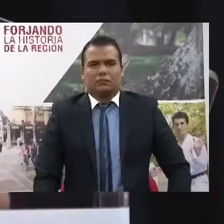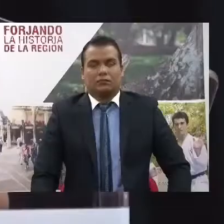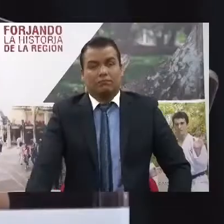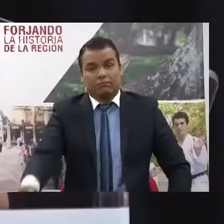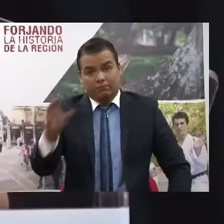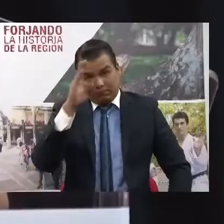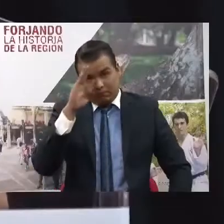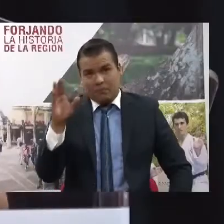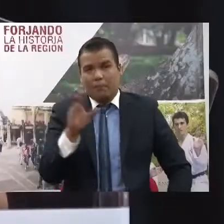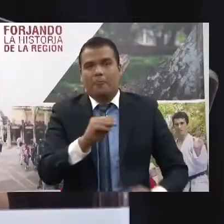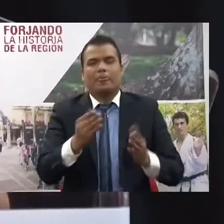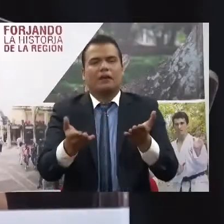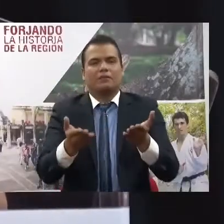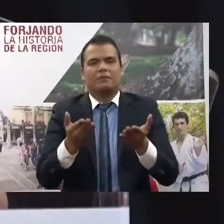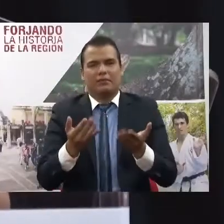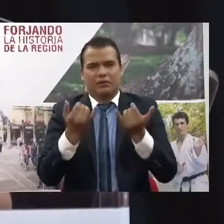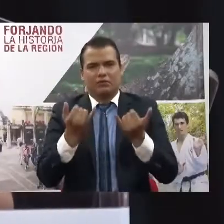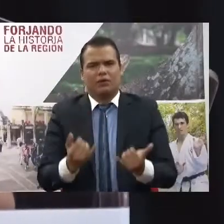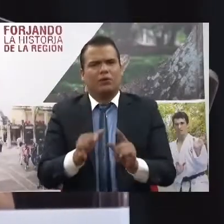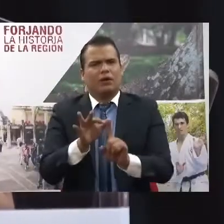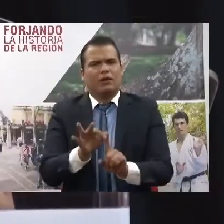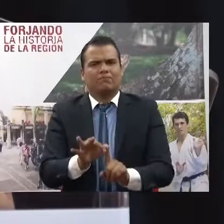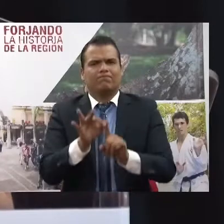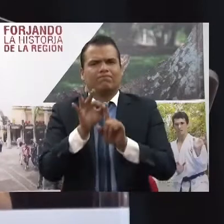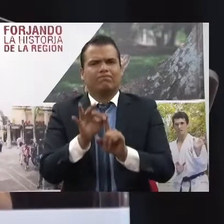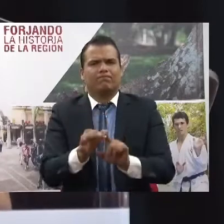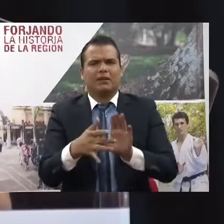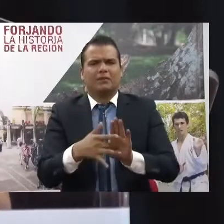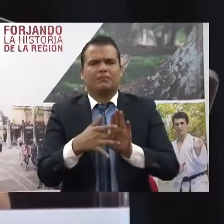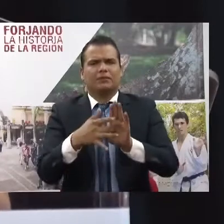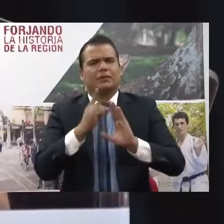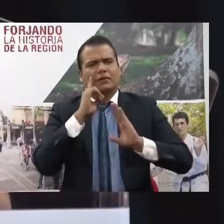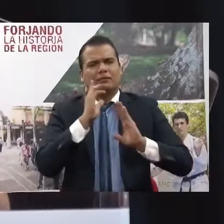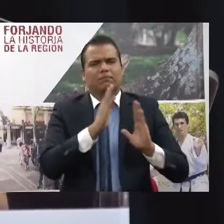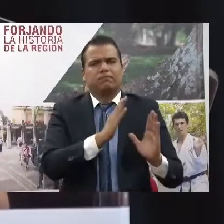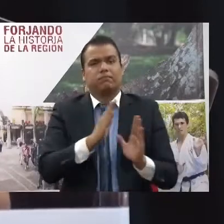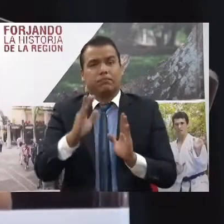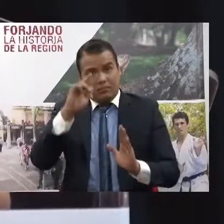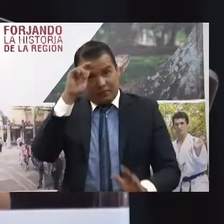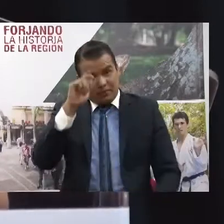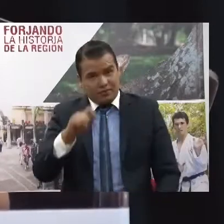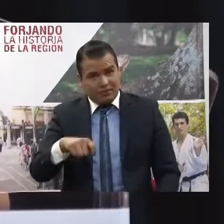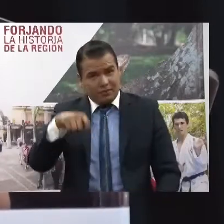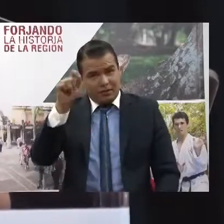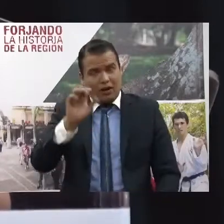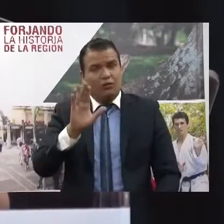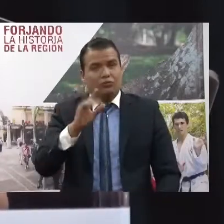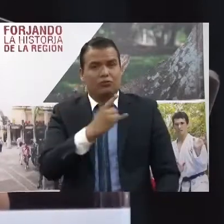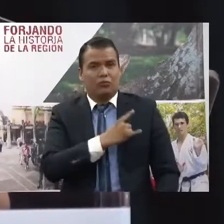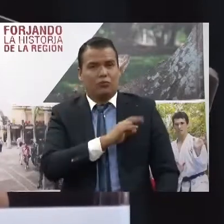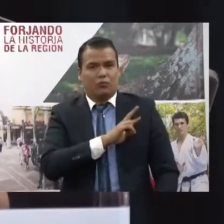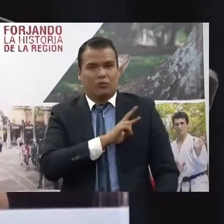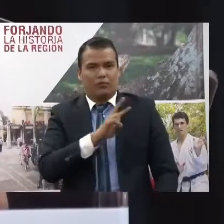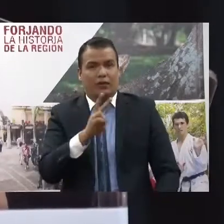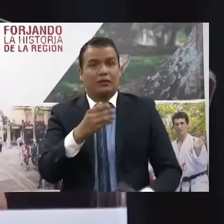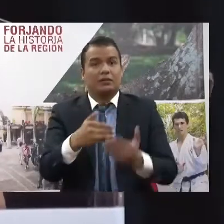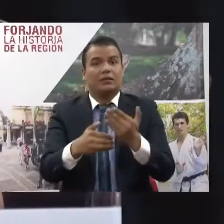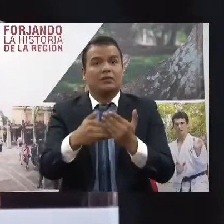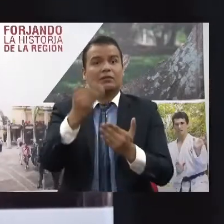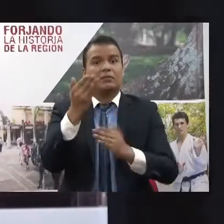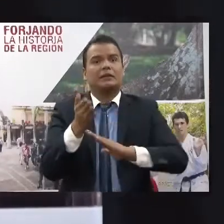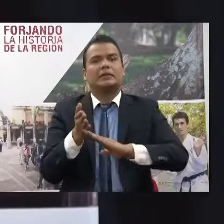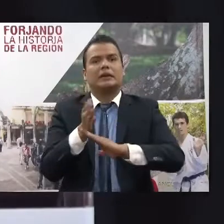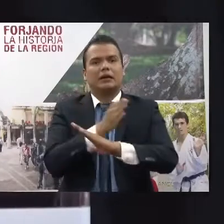Sean todos bienvenidos a esta ceremonia solemne de grados de la Universidad del Valle. Antes de iniciar con esta